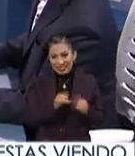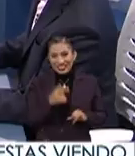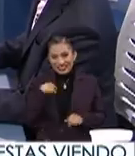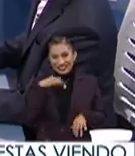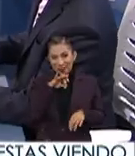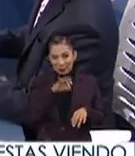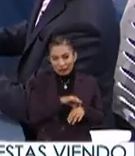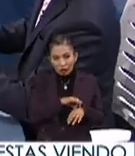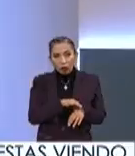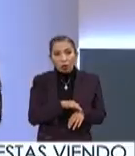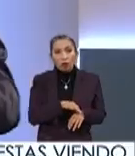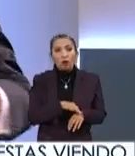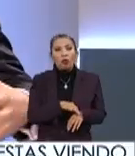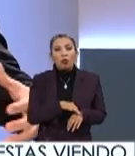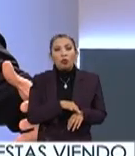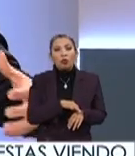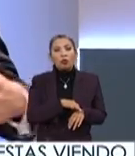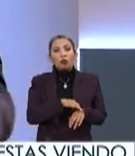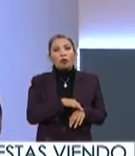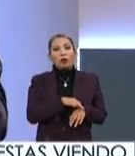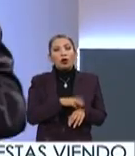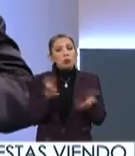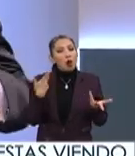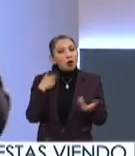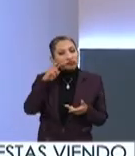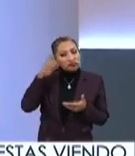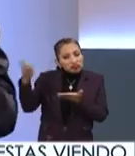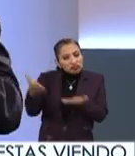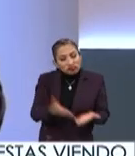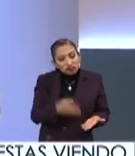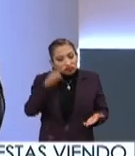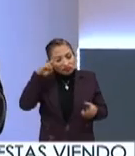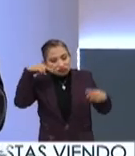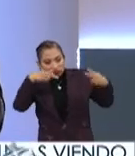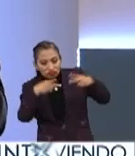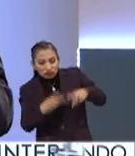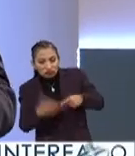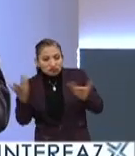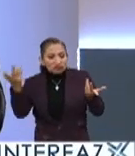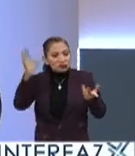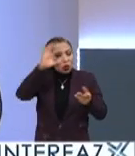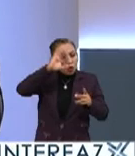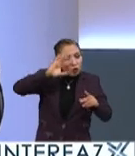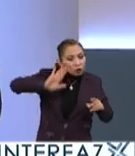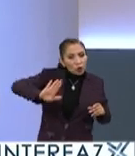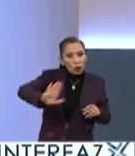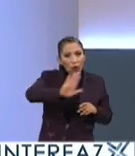Autónoma Chapingo abraza la cosmovisión, la cultura de este